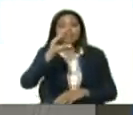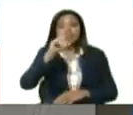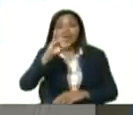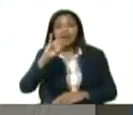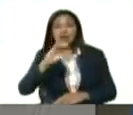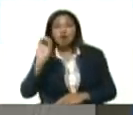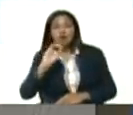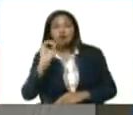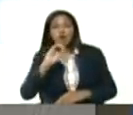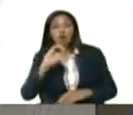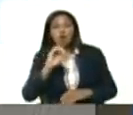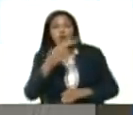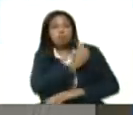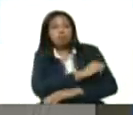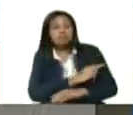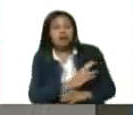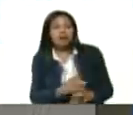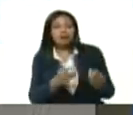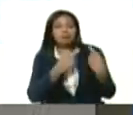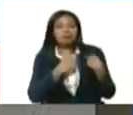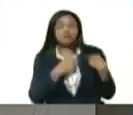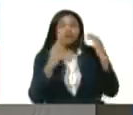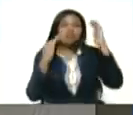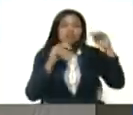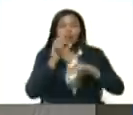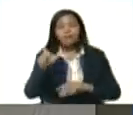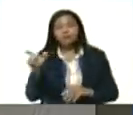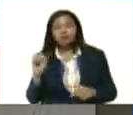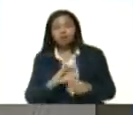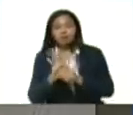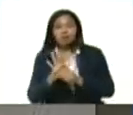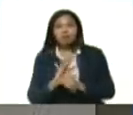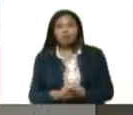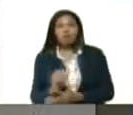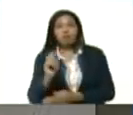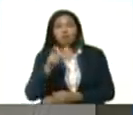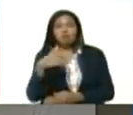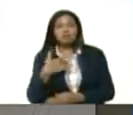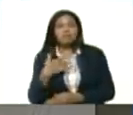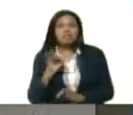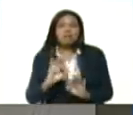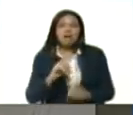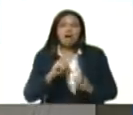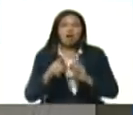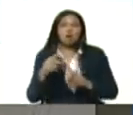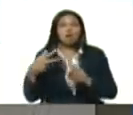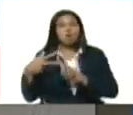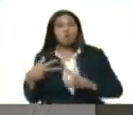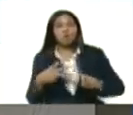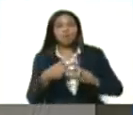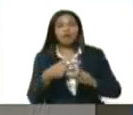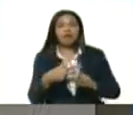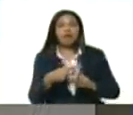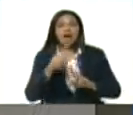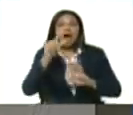a hospitales centinelas o en caso de que sean completamente asintomáticos a algunos hoteles, ha disminuido, ha bajado